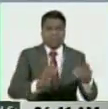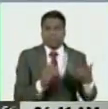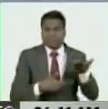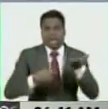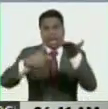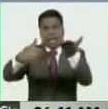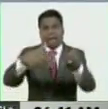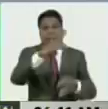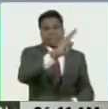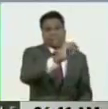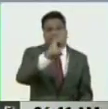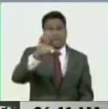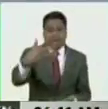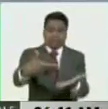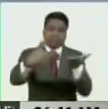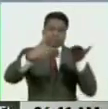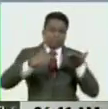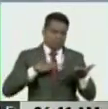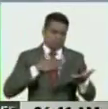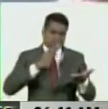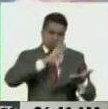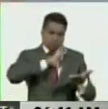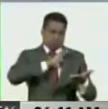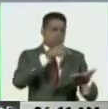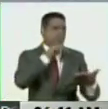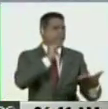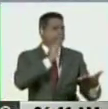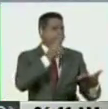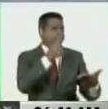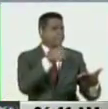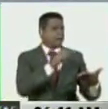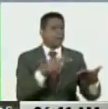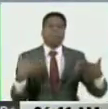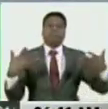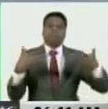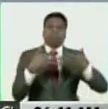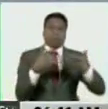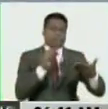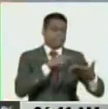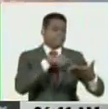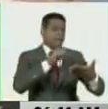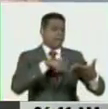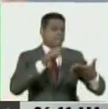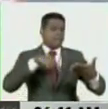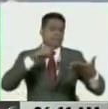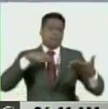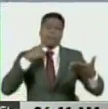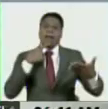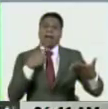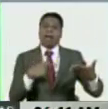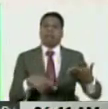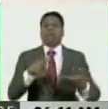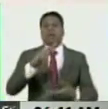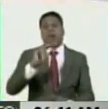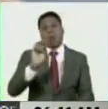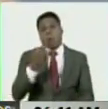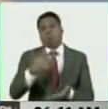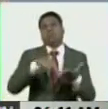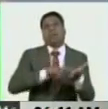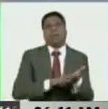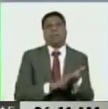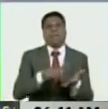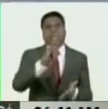el Consejo Nacional Electoral. El Consejo Nacional Electoral lo cruzaba un porcentaje con el registro electoral y ya